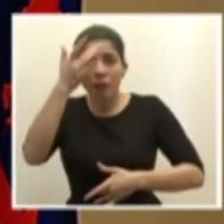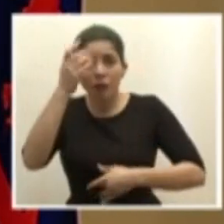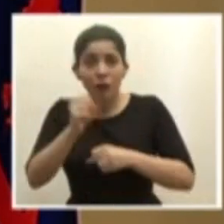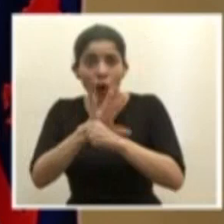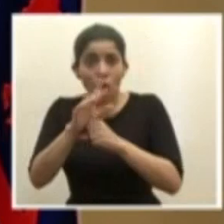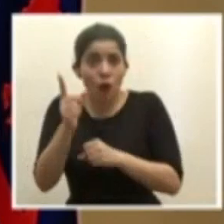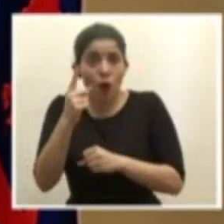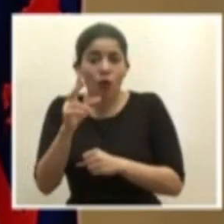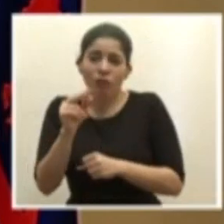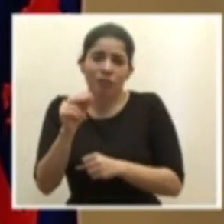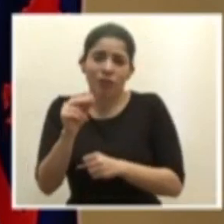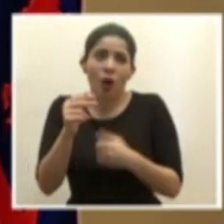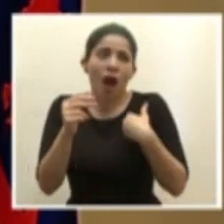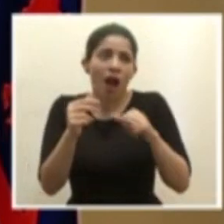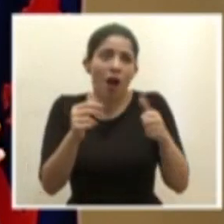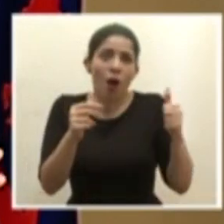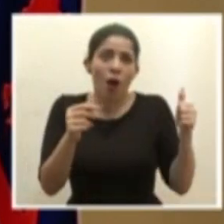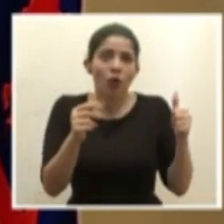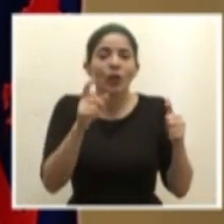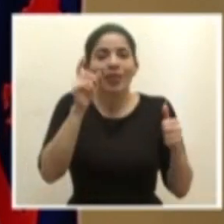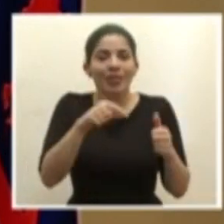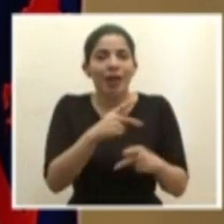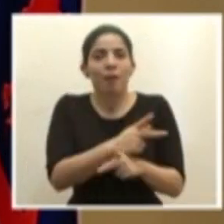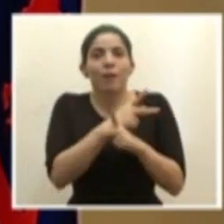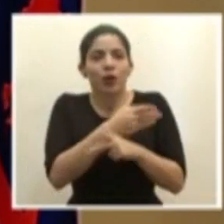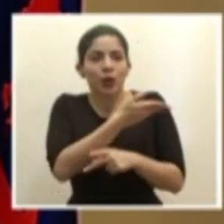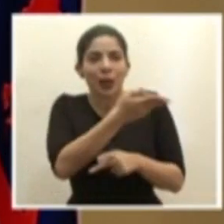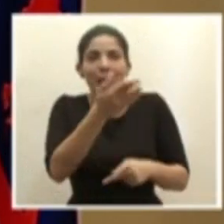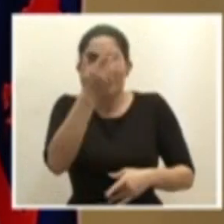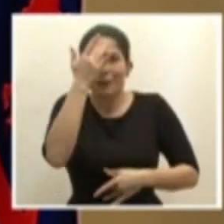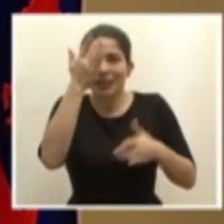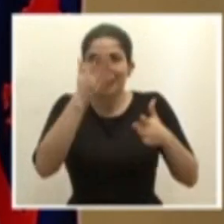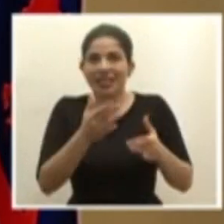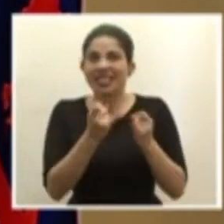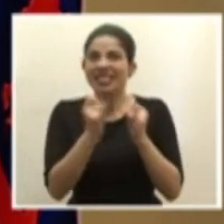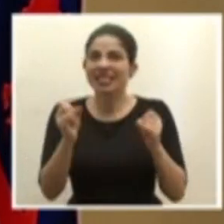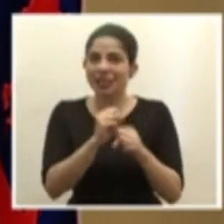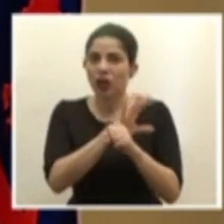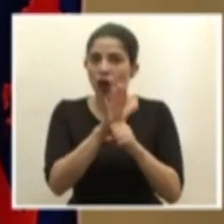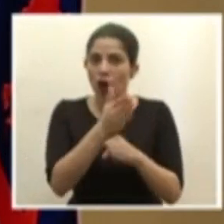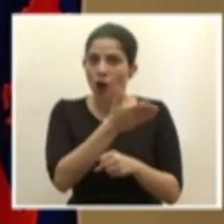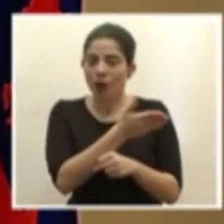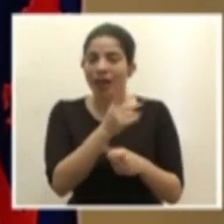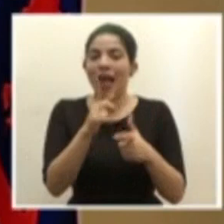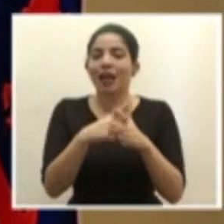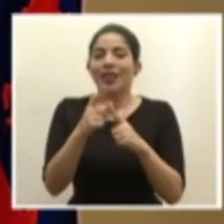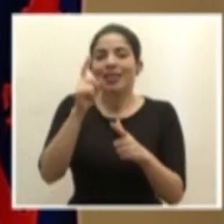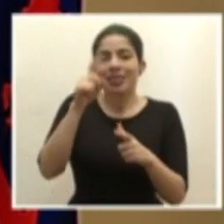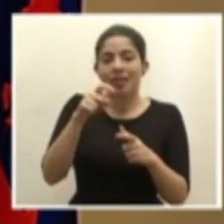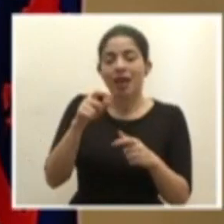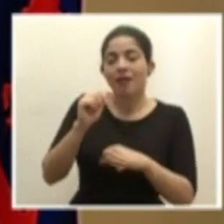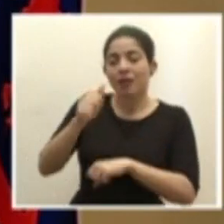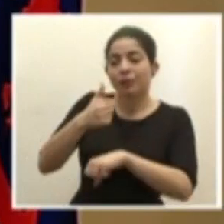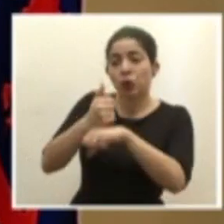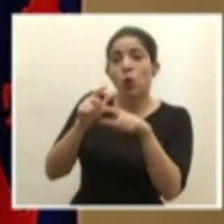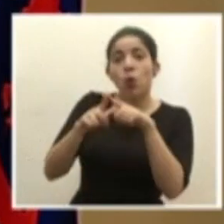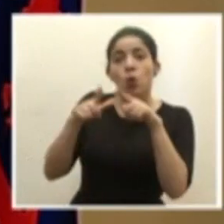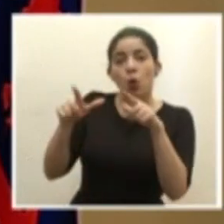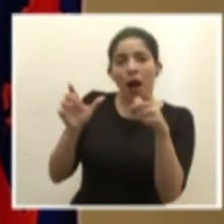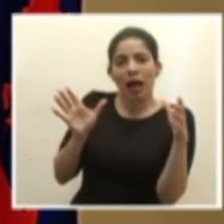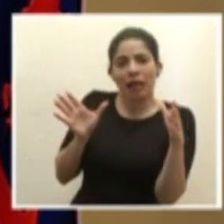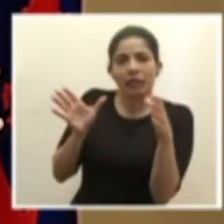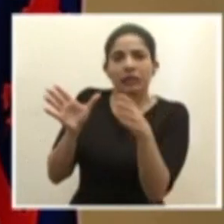resguardemos la seguridad de los pacientes no COVID, y para eso hay alas designadas COVID que